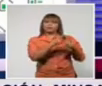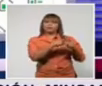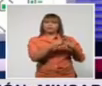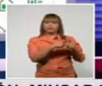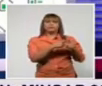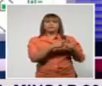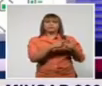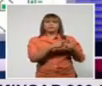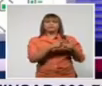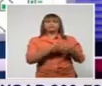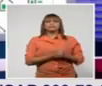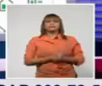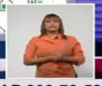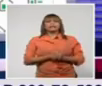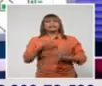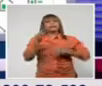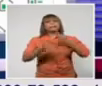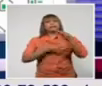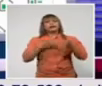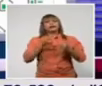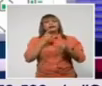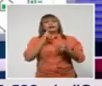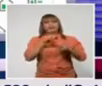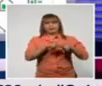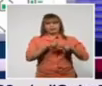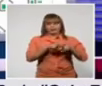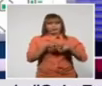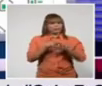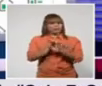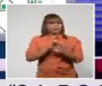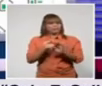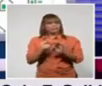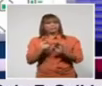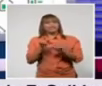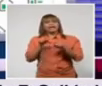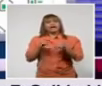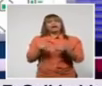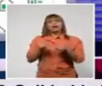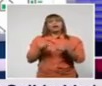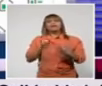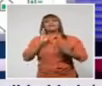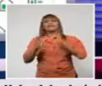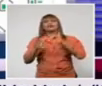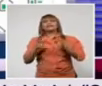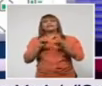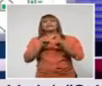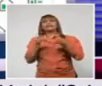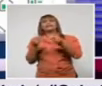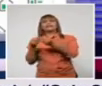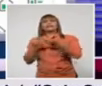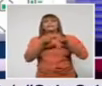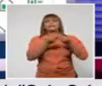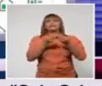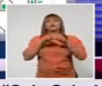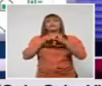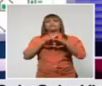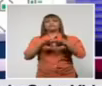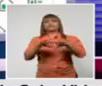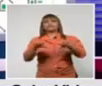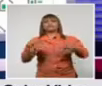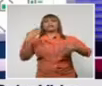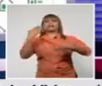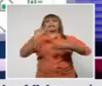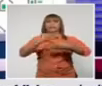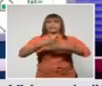esta comparecencia al hecho de que La Habana precisamente se encuentra en fase de transmisión autóctona limitada,